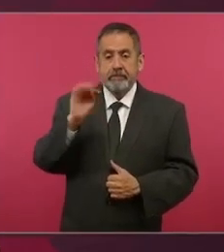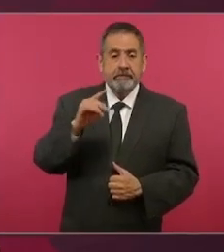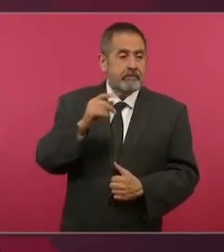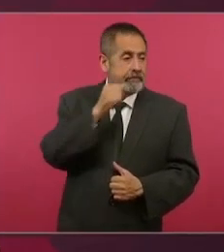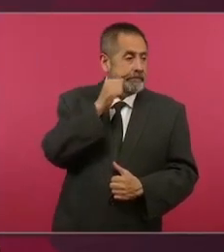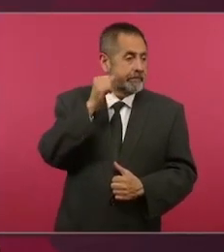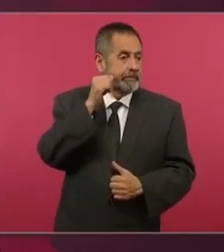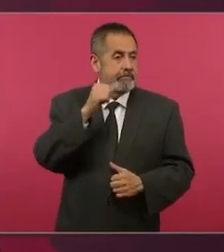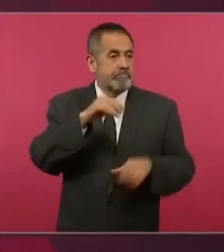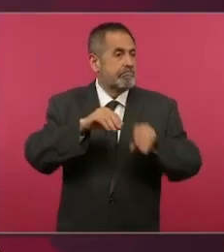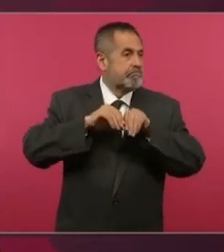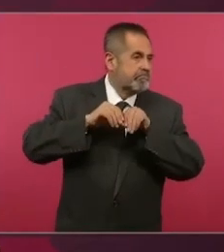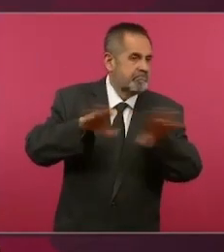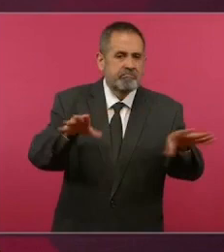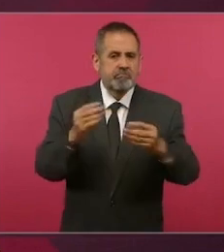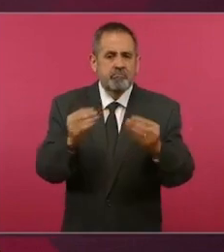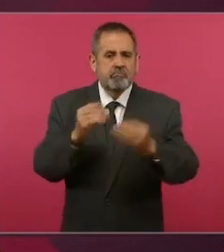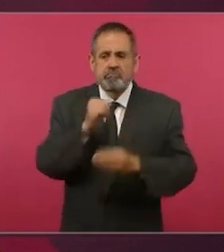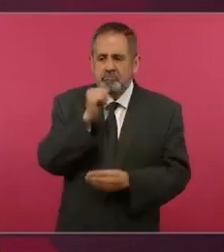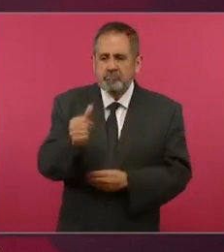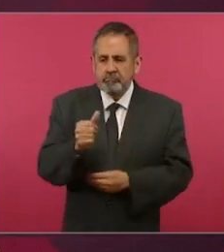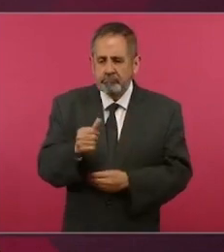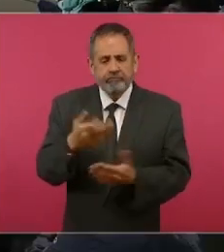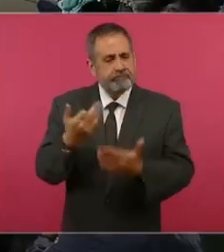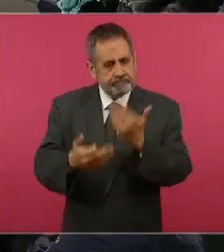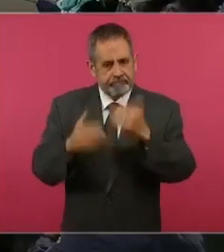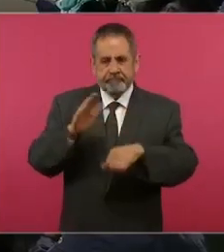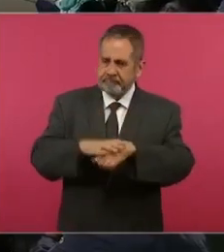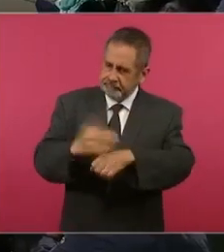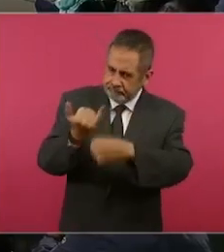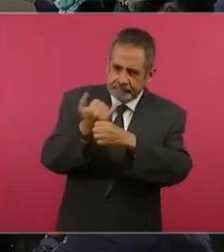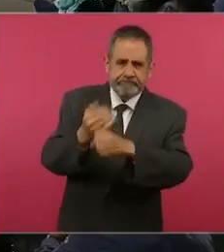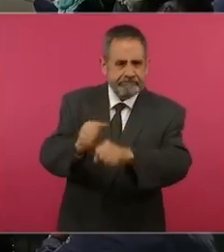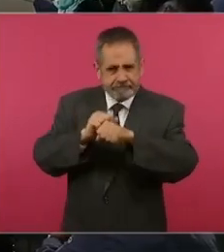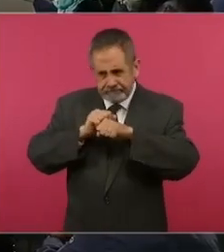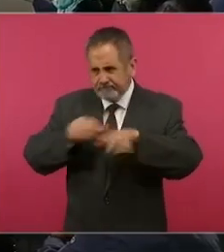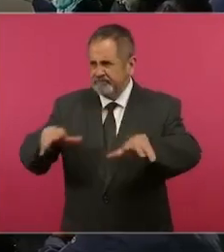difundió lo suficiente,